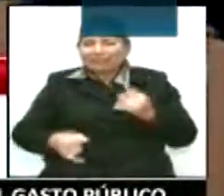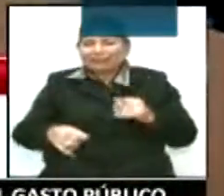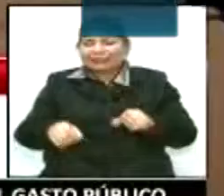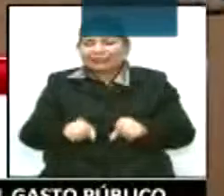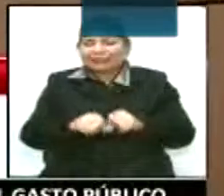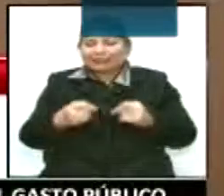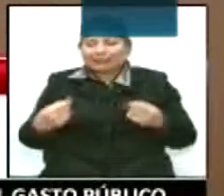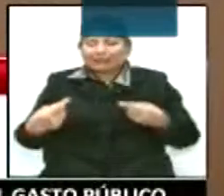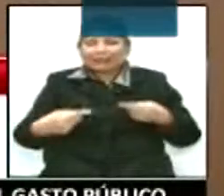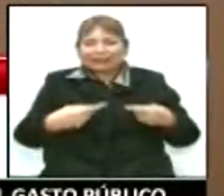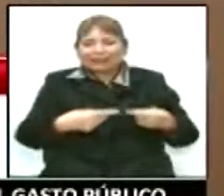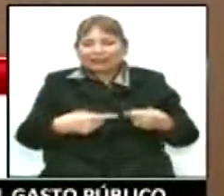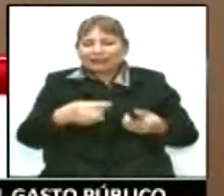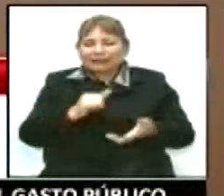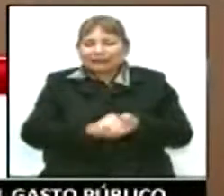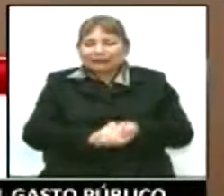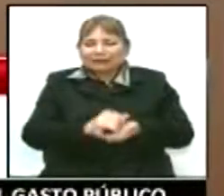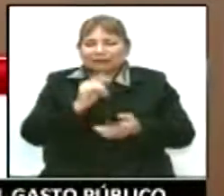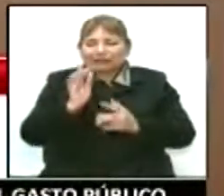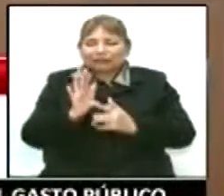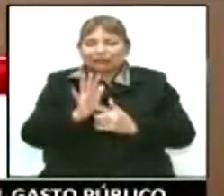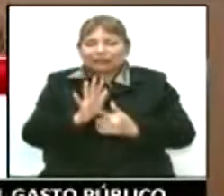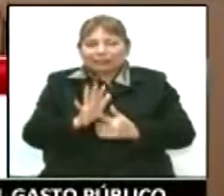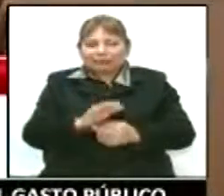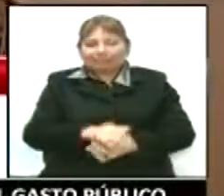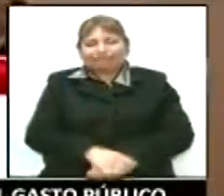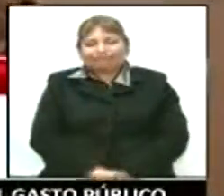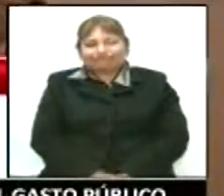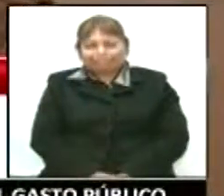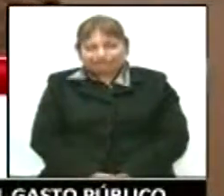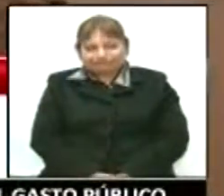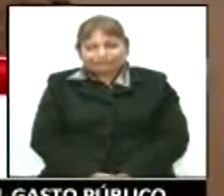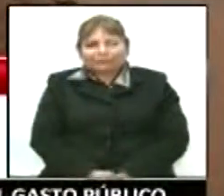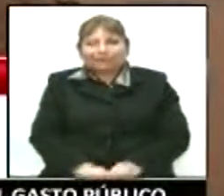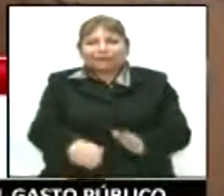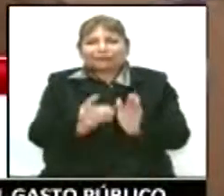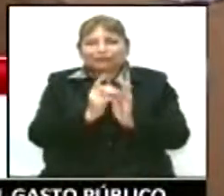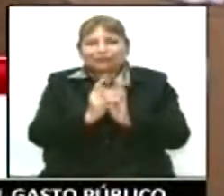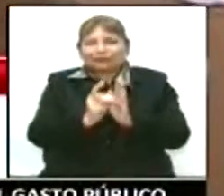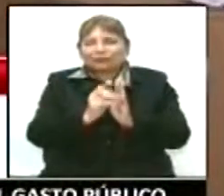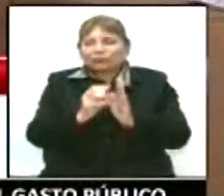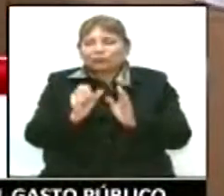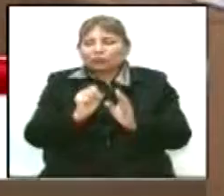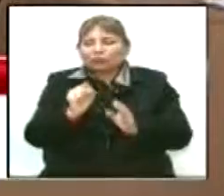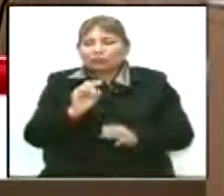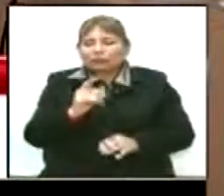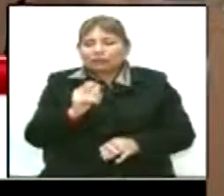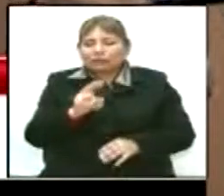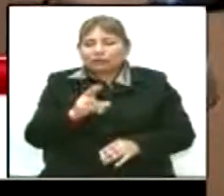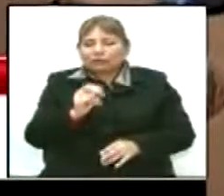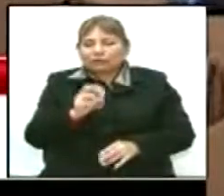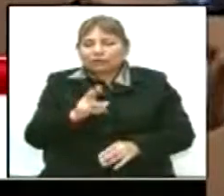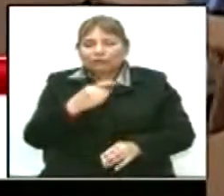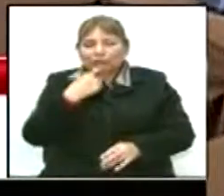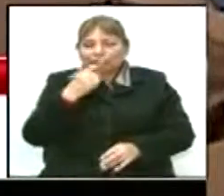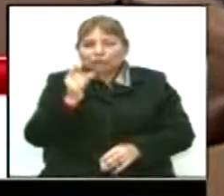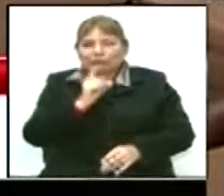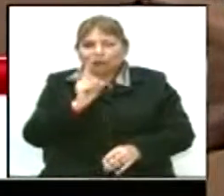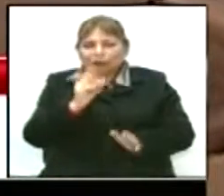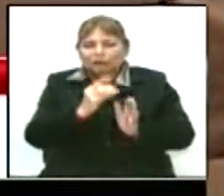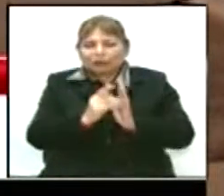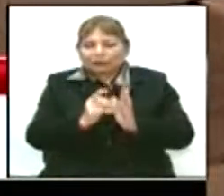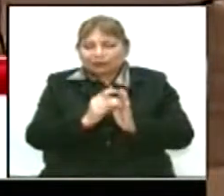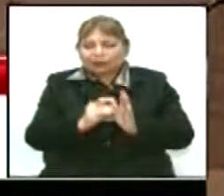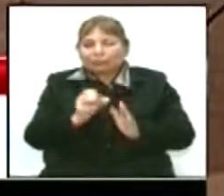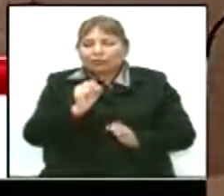la discusión. Además, que usted lo señala, es un texto sustitutorio. Lo que está mostrando no es un dictamen,